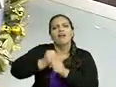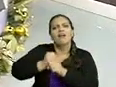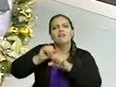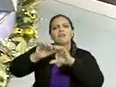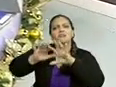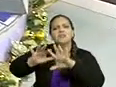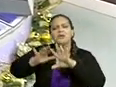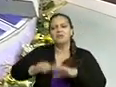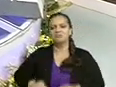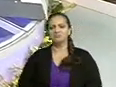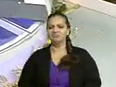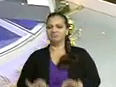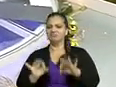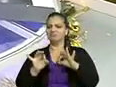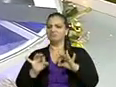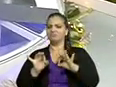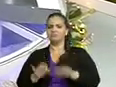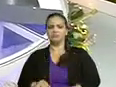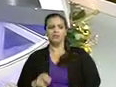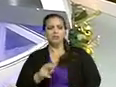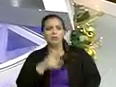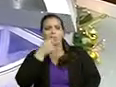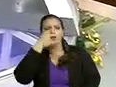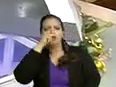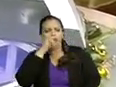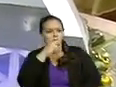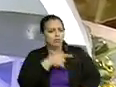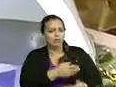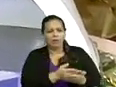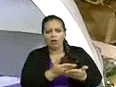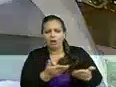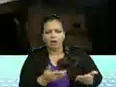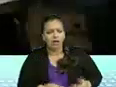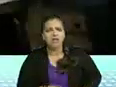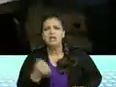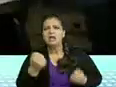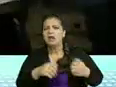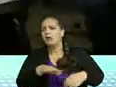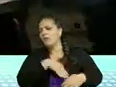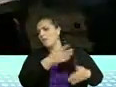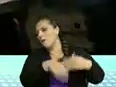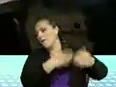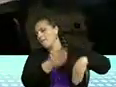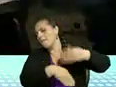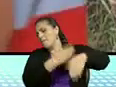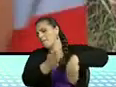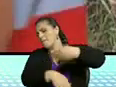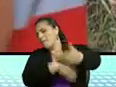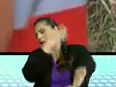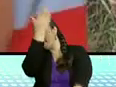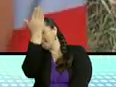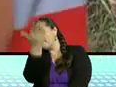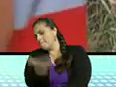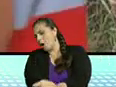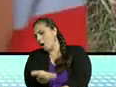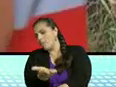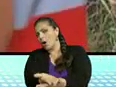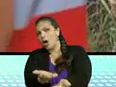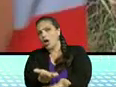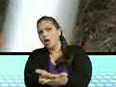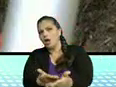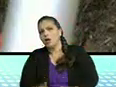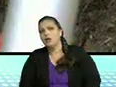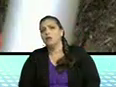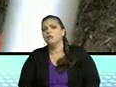nos demuestra ese espíritu de solidaridad, esa valentía, ese coraje. En un momento como ese, figúrate tú,